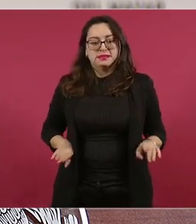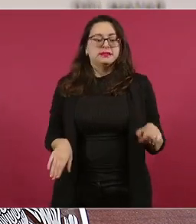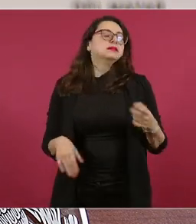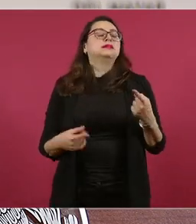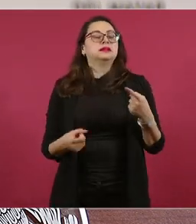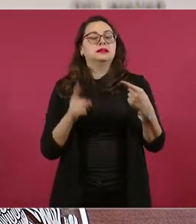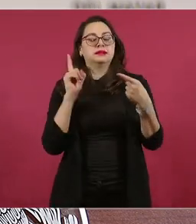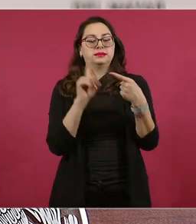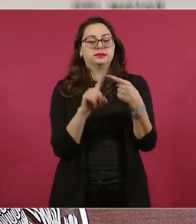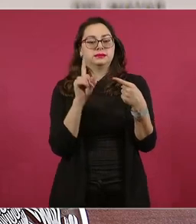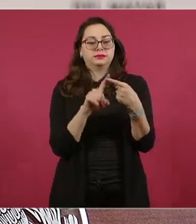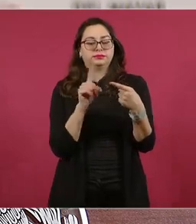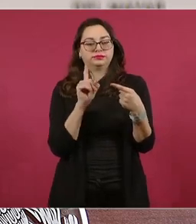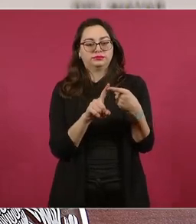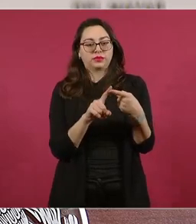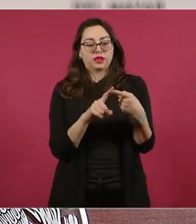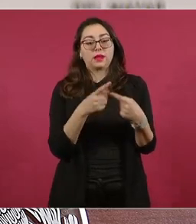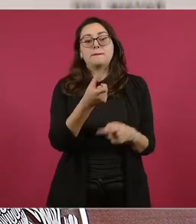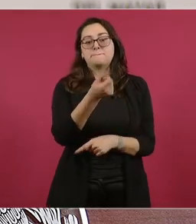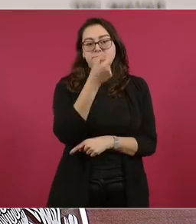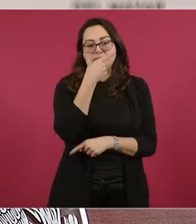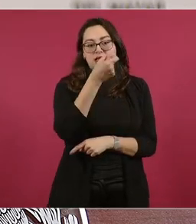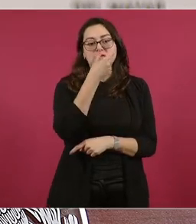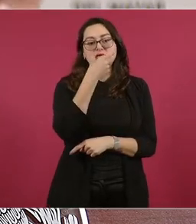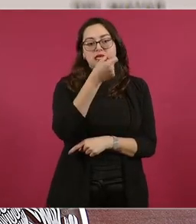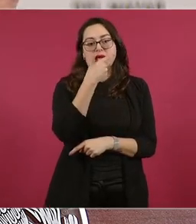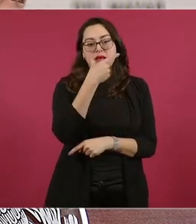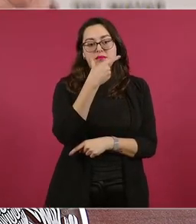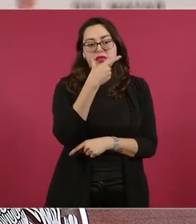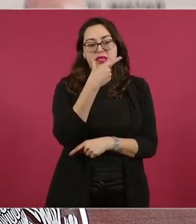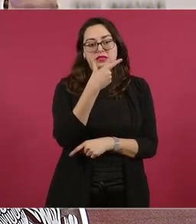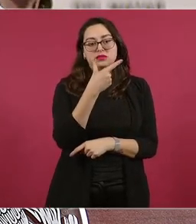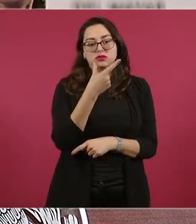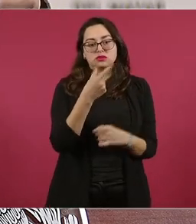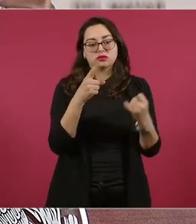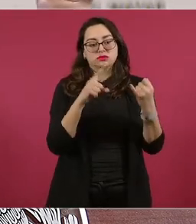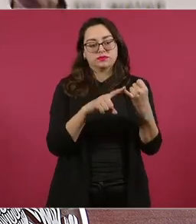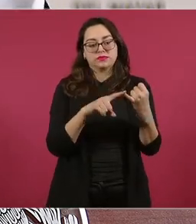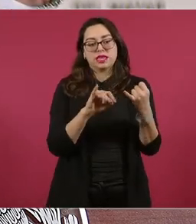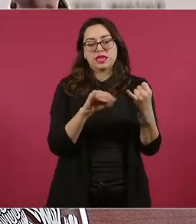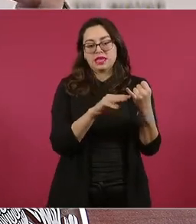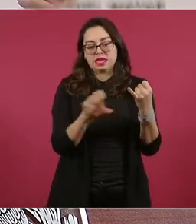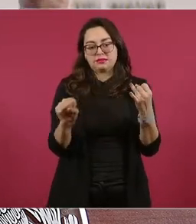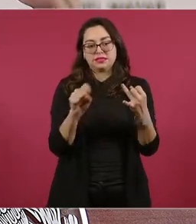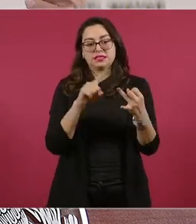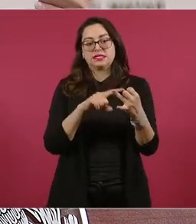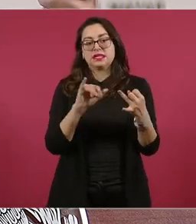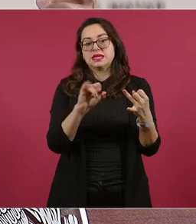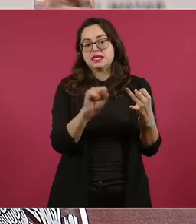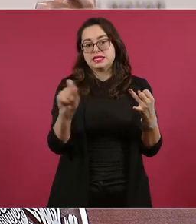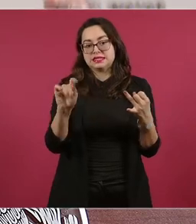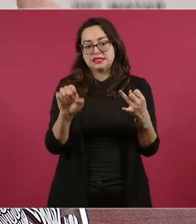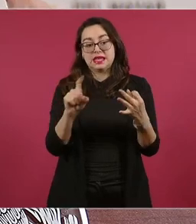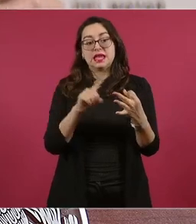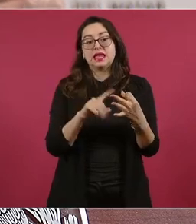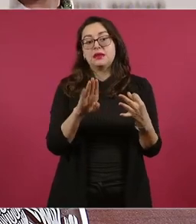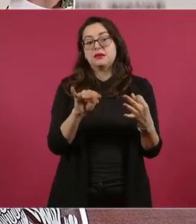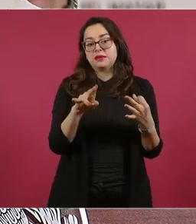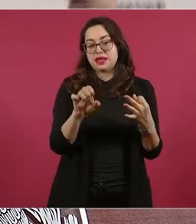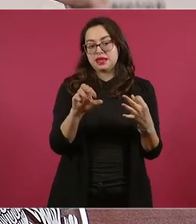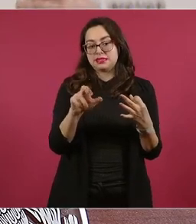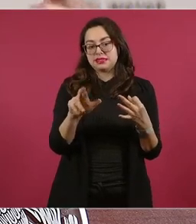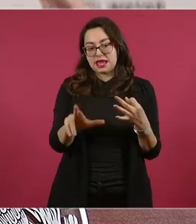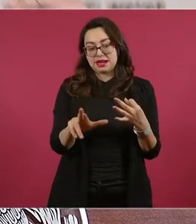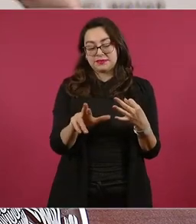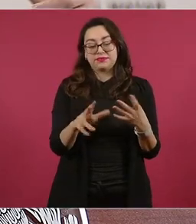donde se tienen todos los medicamentos de estas tres instituciones, del IMSS, del ISSSTE y del IMSS Bienestar.